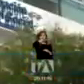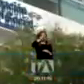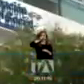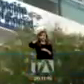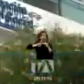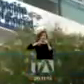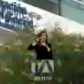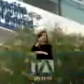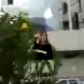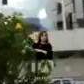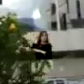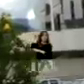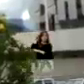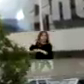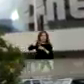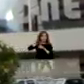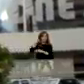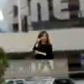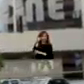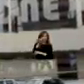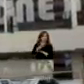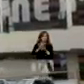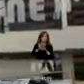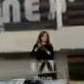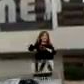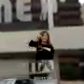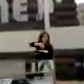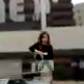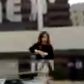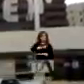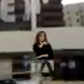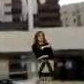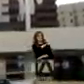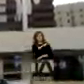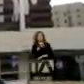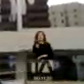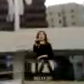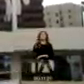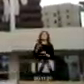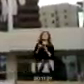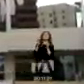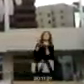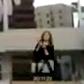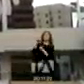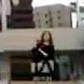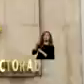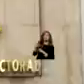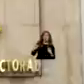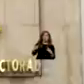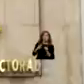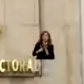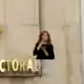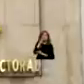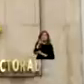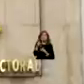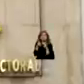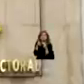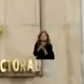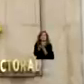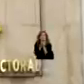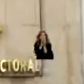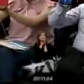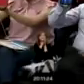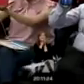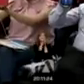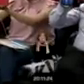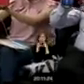voto popular, bajo el argumento de que el CNE no ha organizado debates públicos entre los candidatos y no ha existido